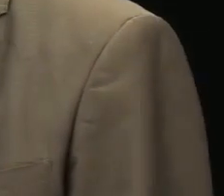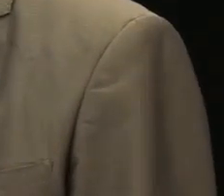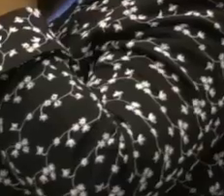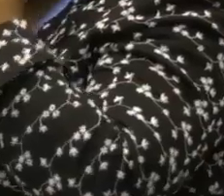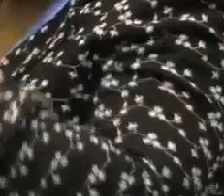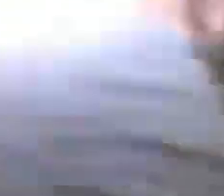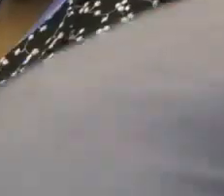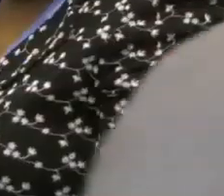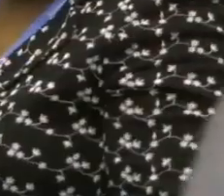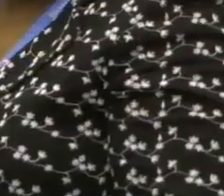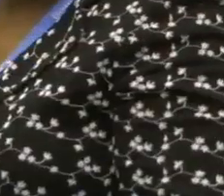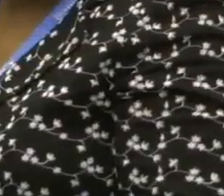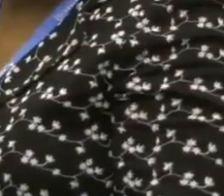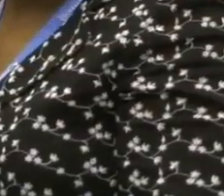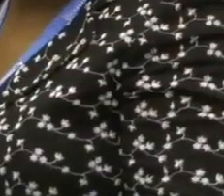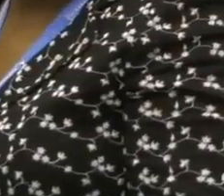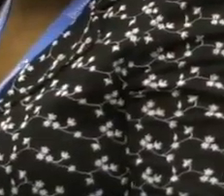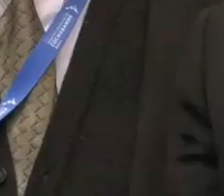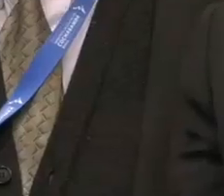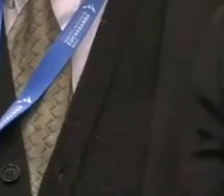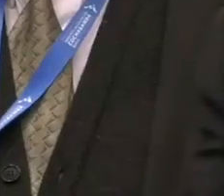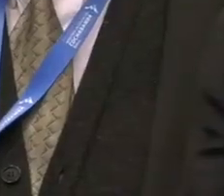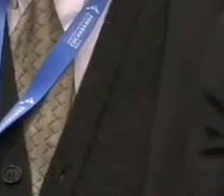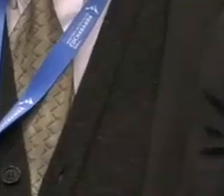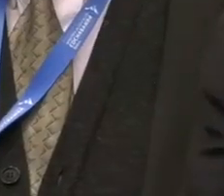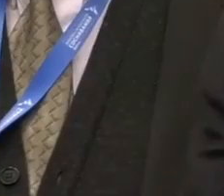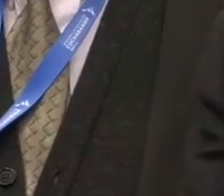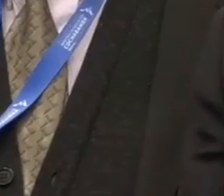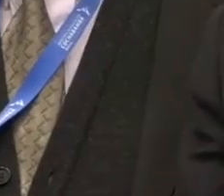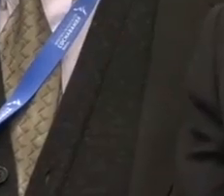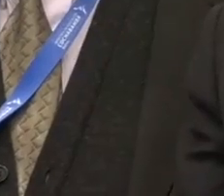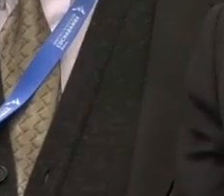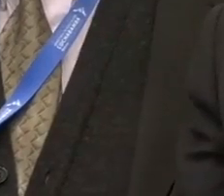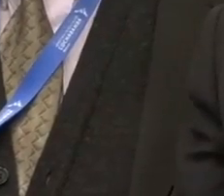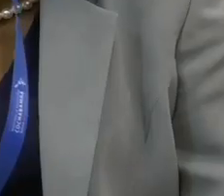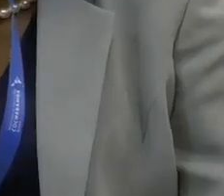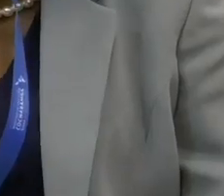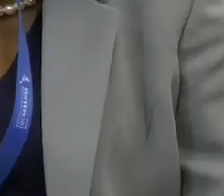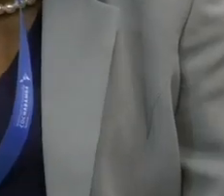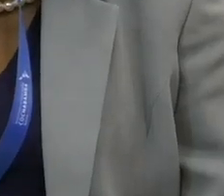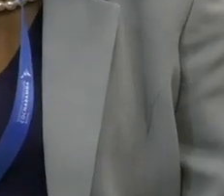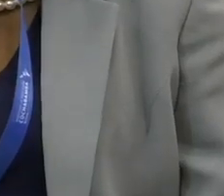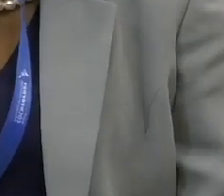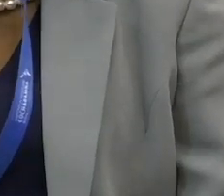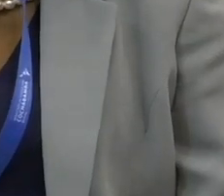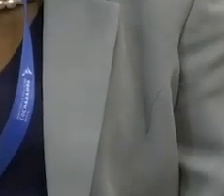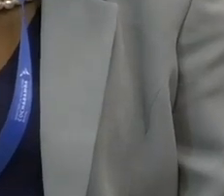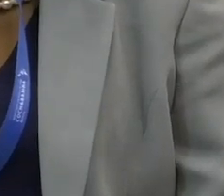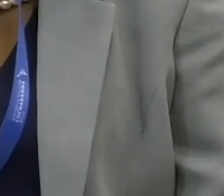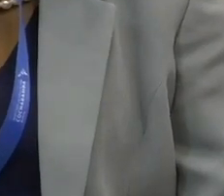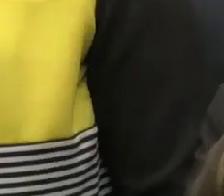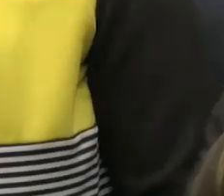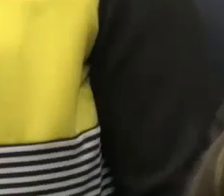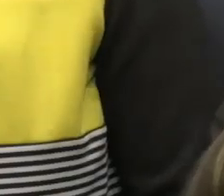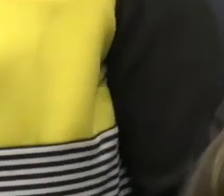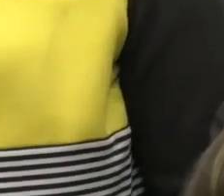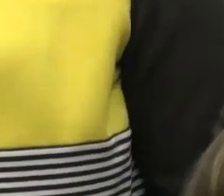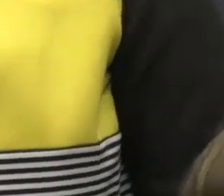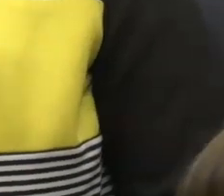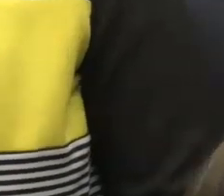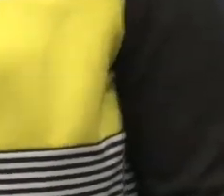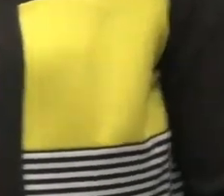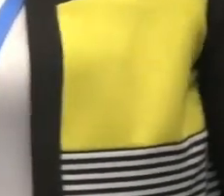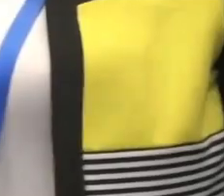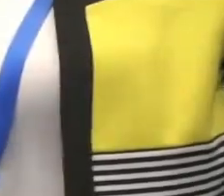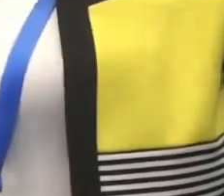Durante los pasados 25 y 26 de julio, la ciudad cochabambina del Estado Plurinacional de Bolivia cobijó a cerca de 30 delegaciones de